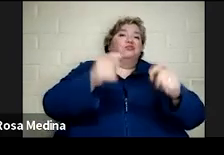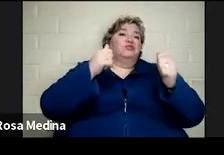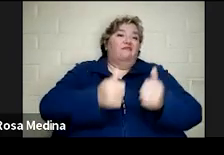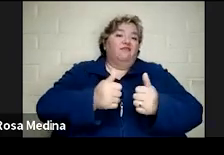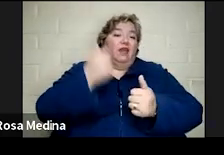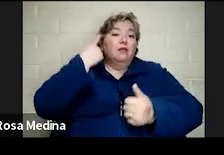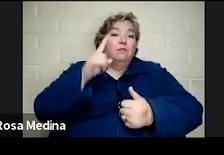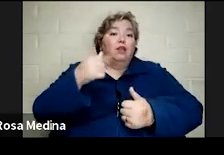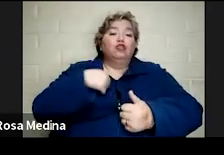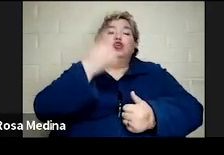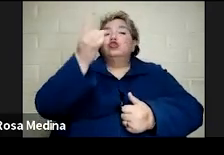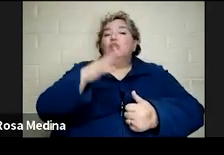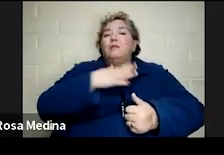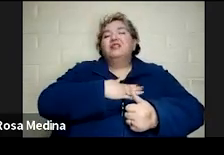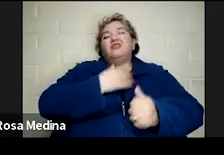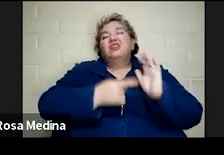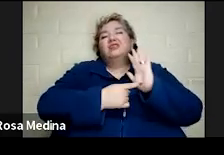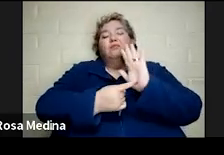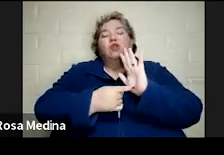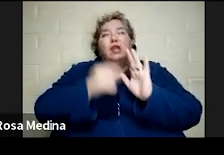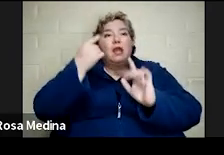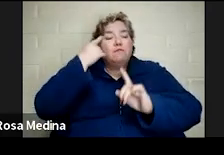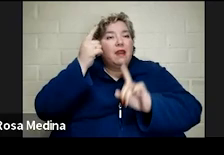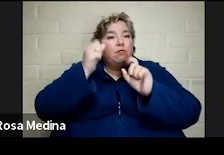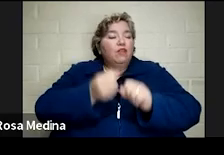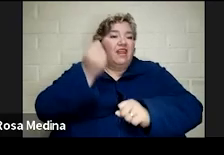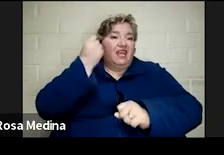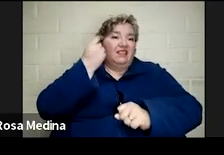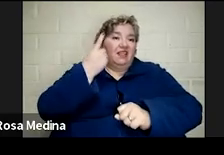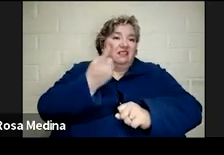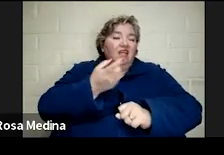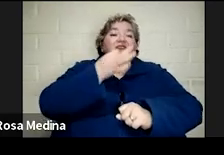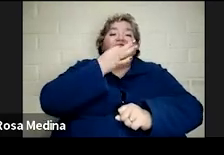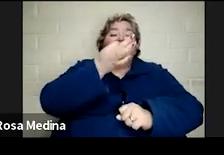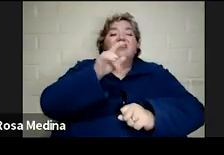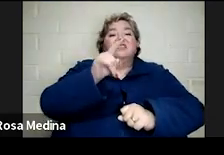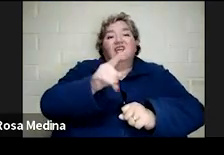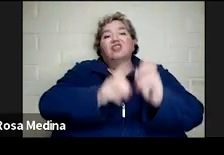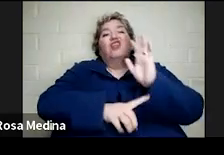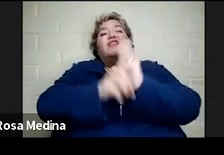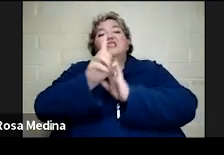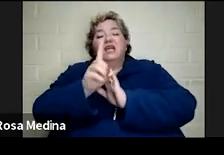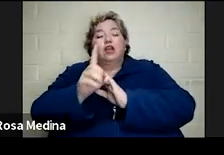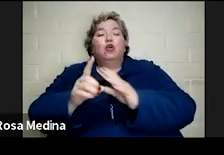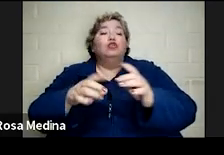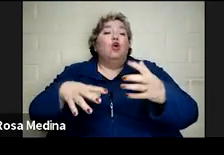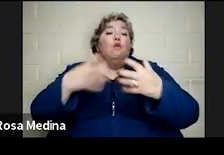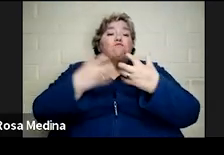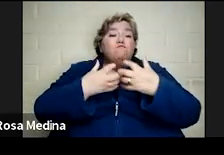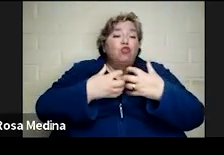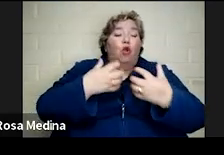quise poner como forma de que vayamos entendiendo que igual existen estos hitos del desarrollo, así como en el desarrollo motor, que todos los conocemos